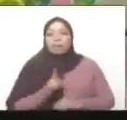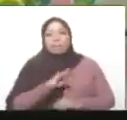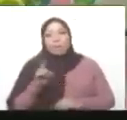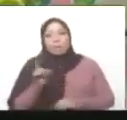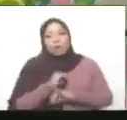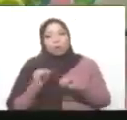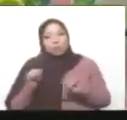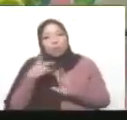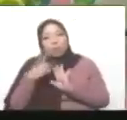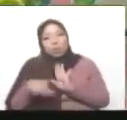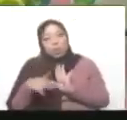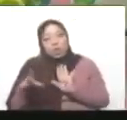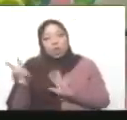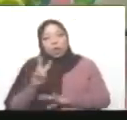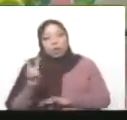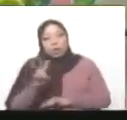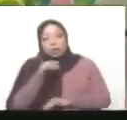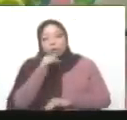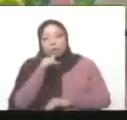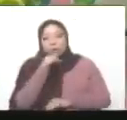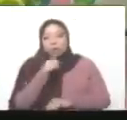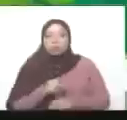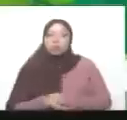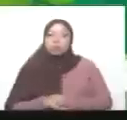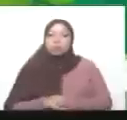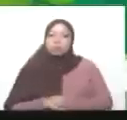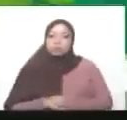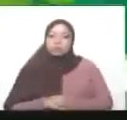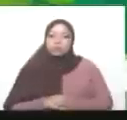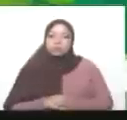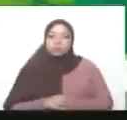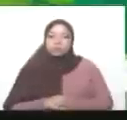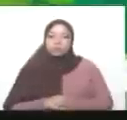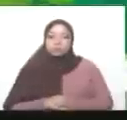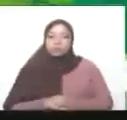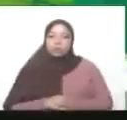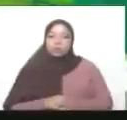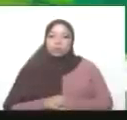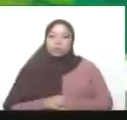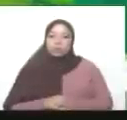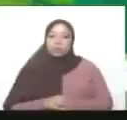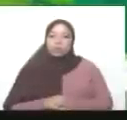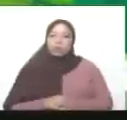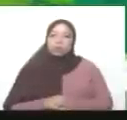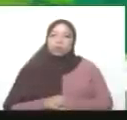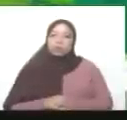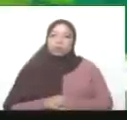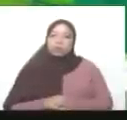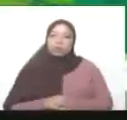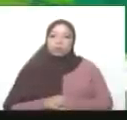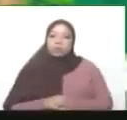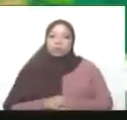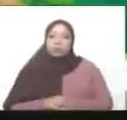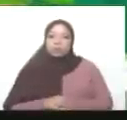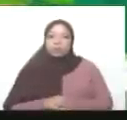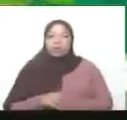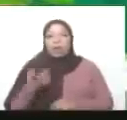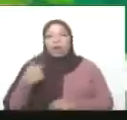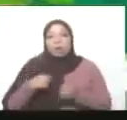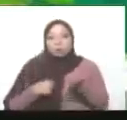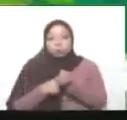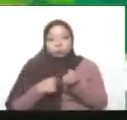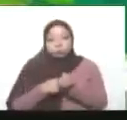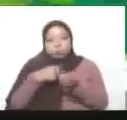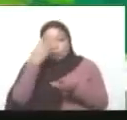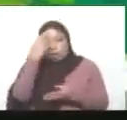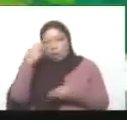en dichos territorios en dichos territorios Venezuela ha estado apegada al